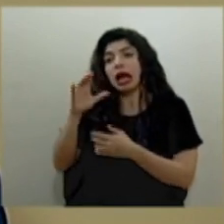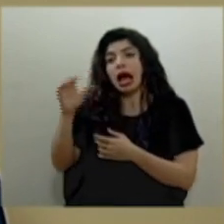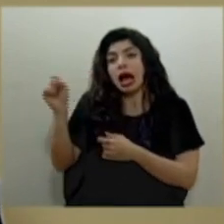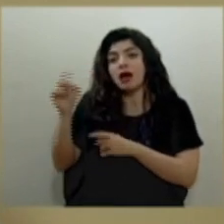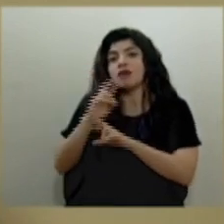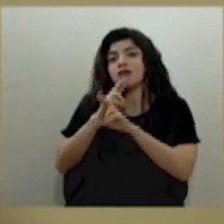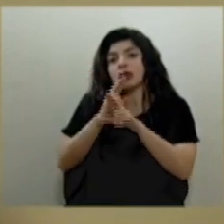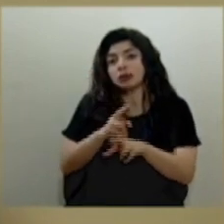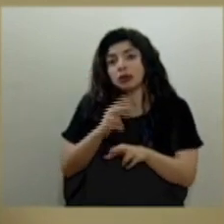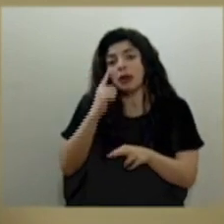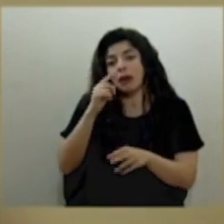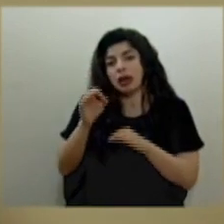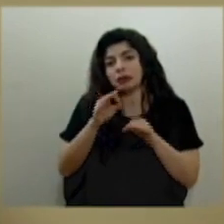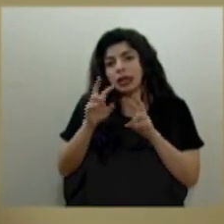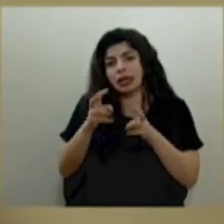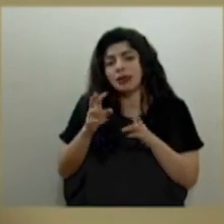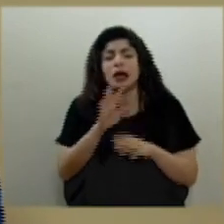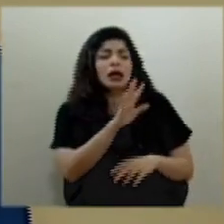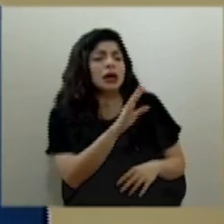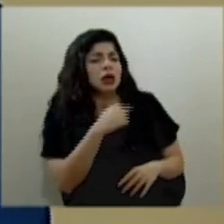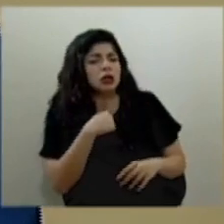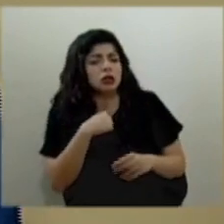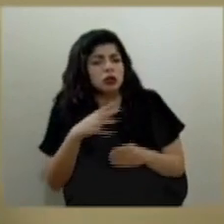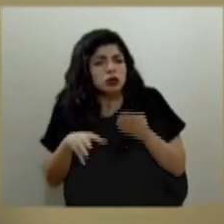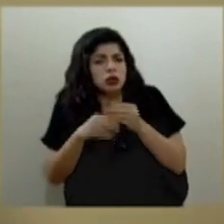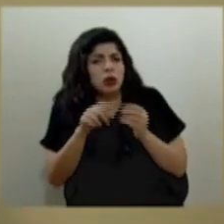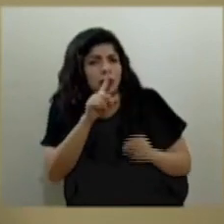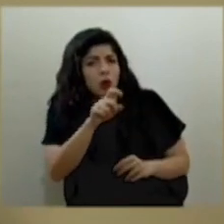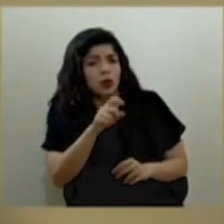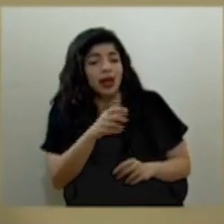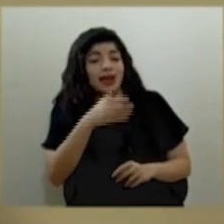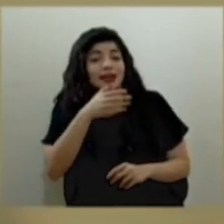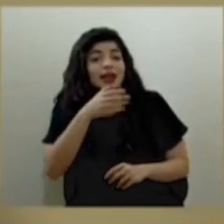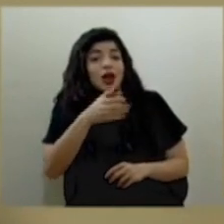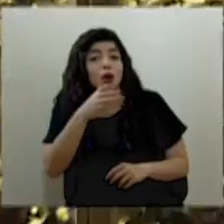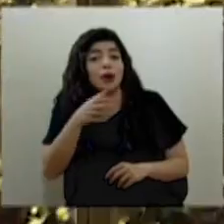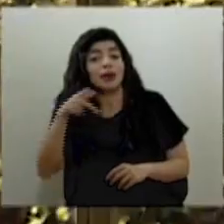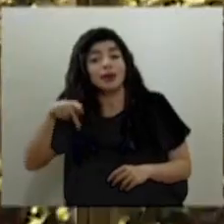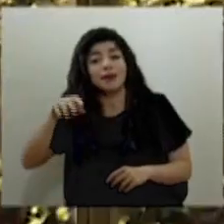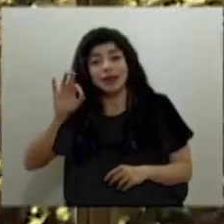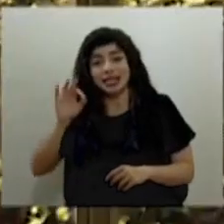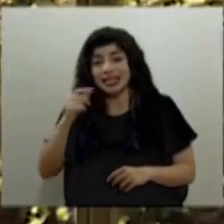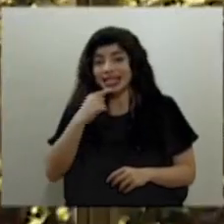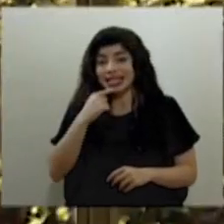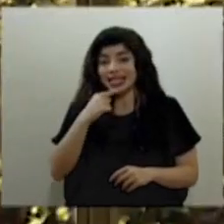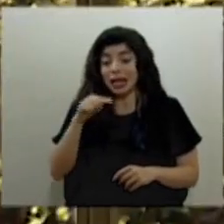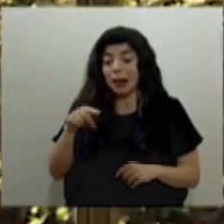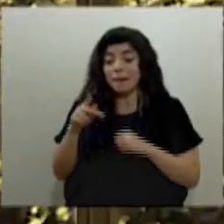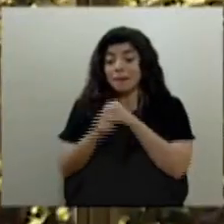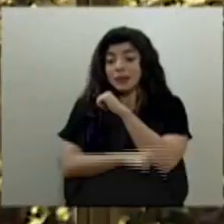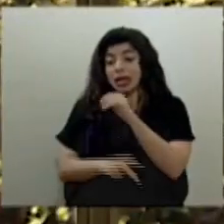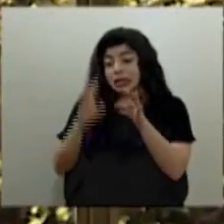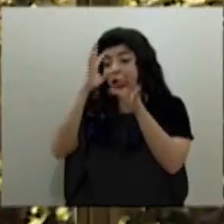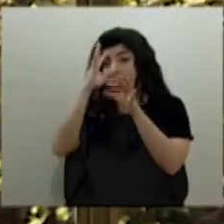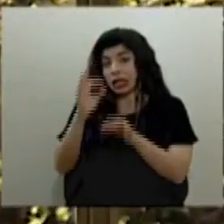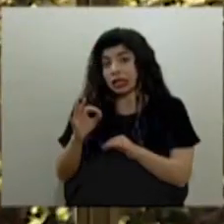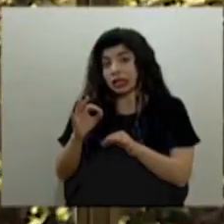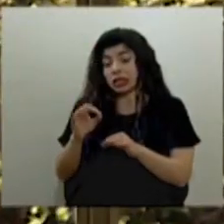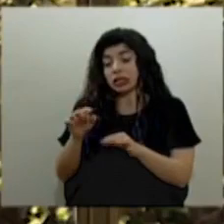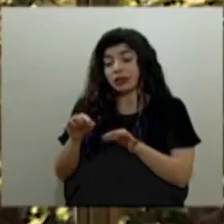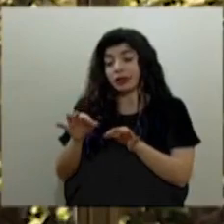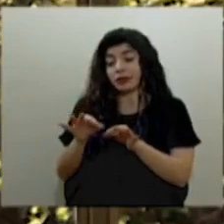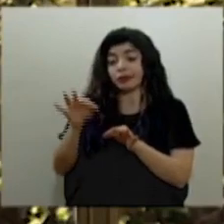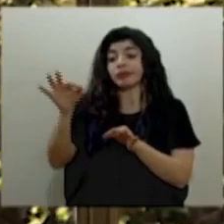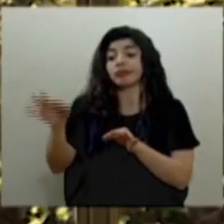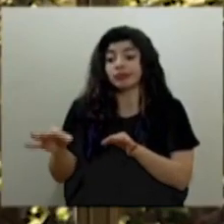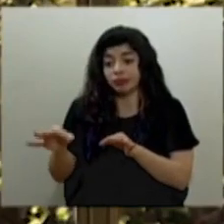podamos también referirnos al asunto. Le reitero nada más, don Daniel, en el caso de la recomendación que hace Pfizer de que entonces el país que toma la decisión de saltarse